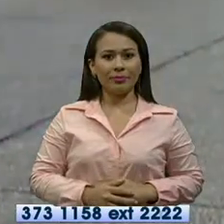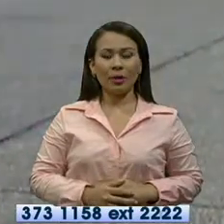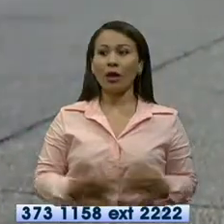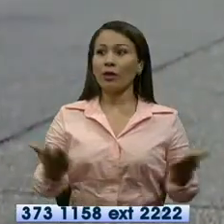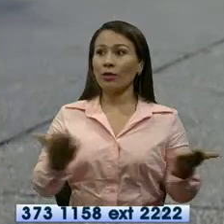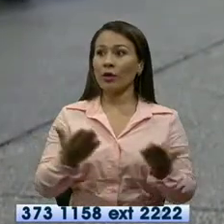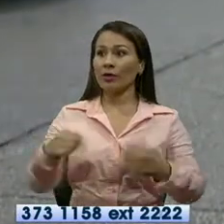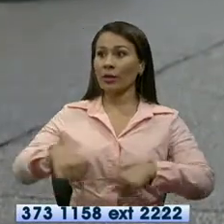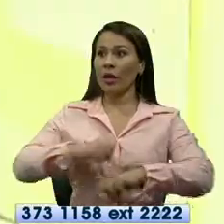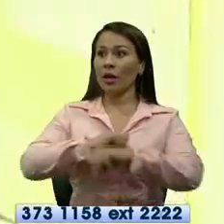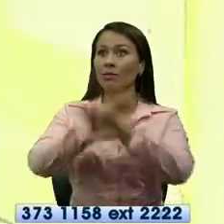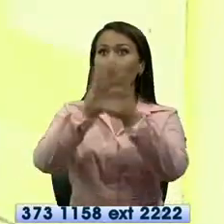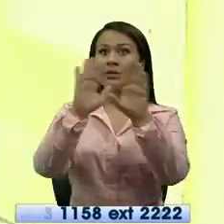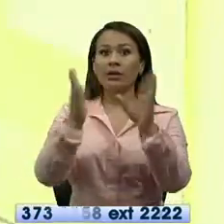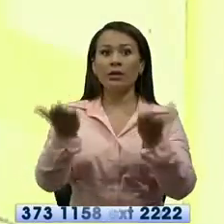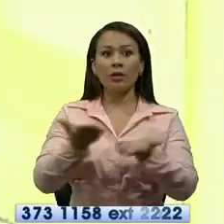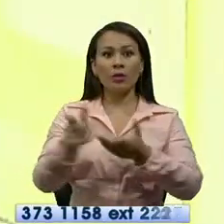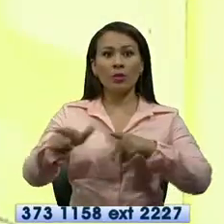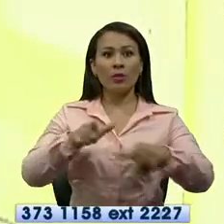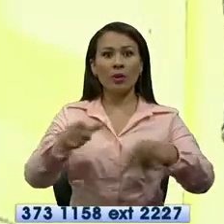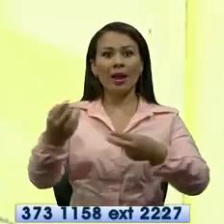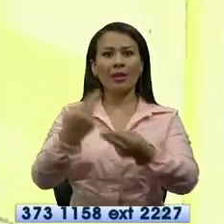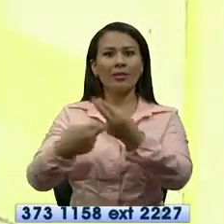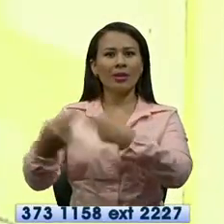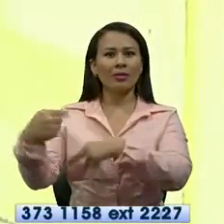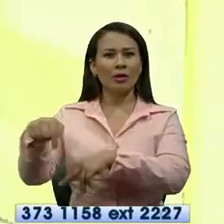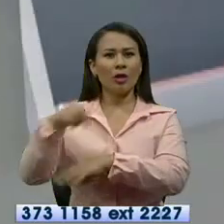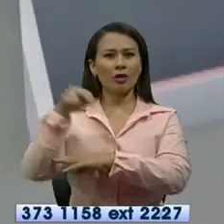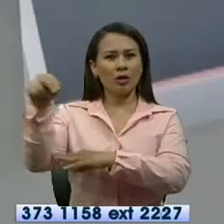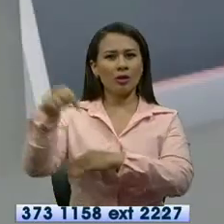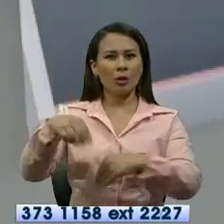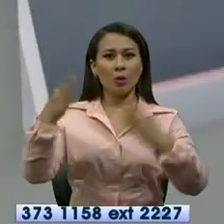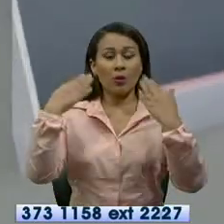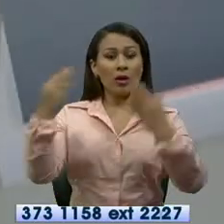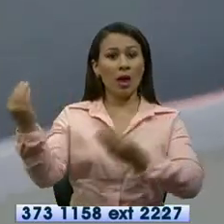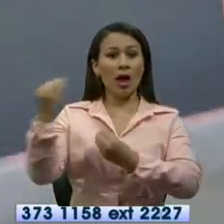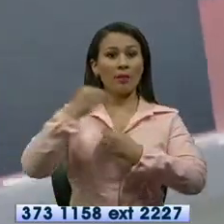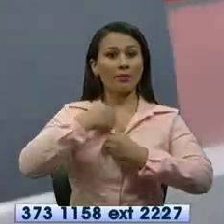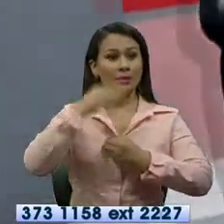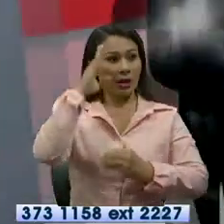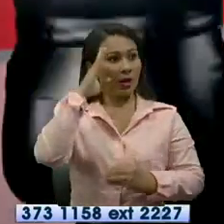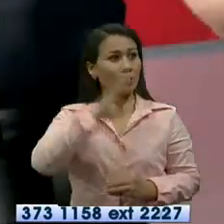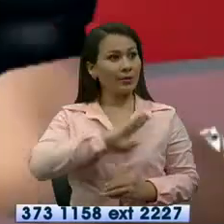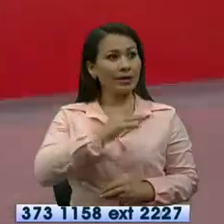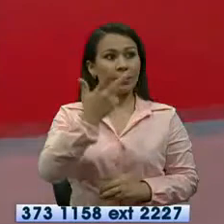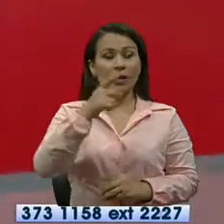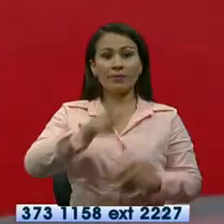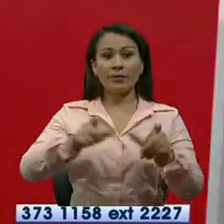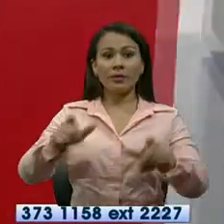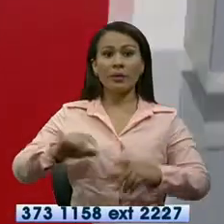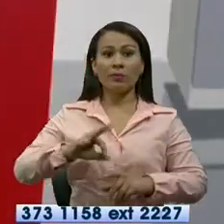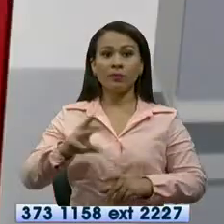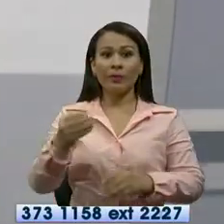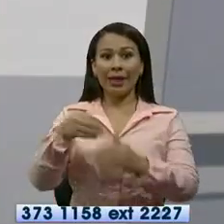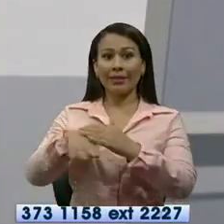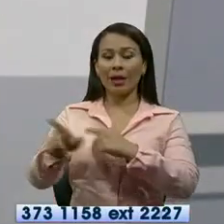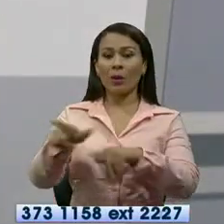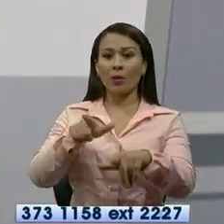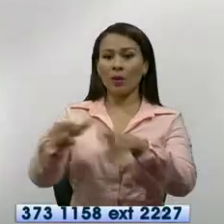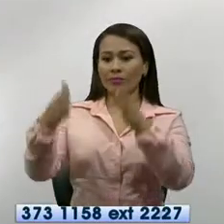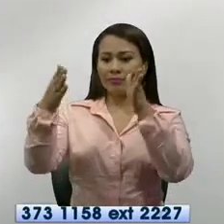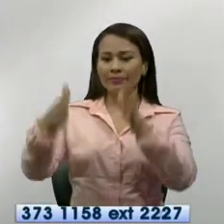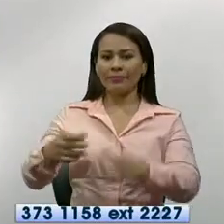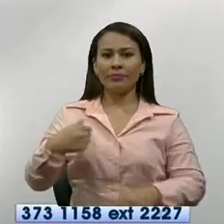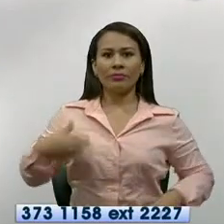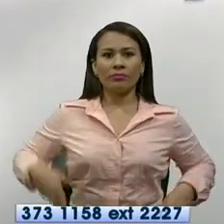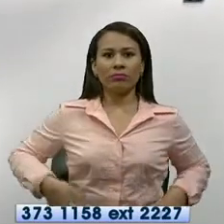Ocurrió a plena luz del día en un centro comercial del norte de Guayaquil. Según el informe policial, tres delincuentes entraron a un local, cada uno